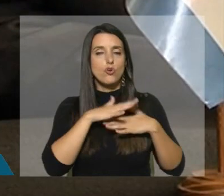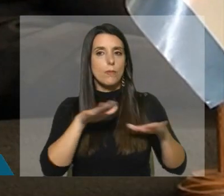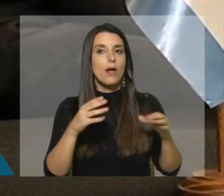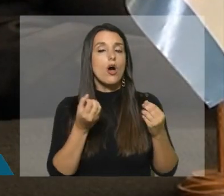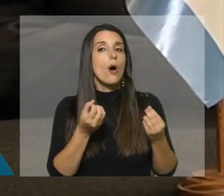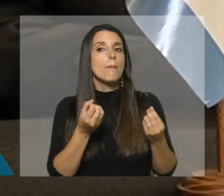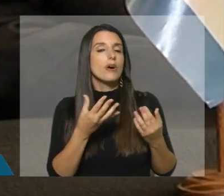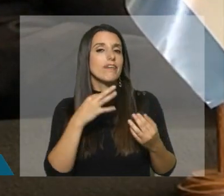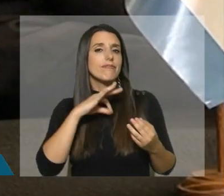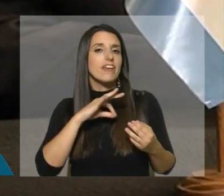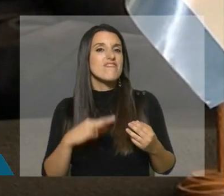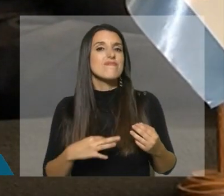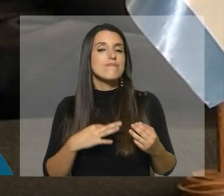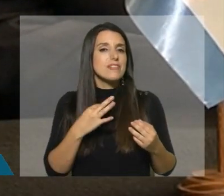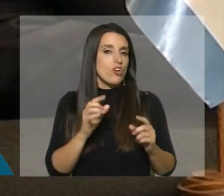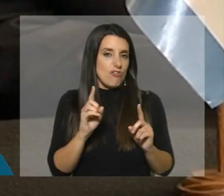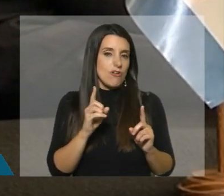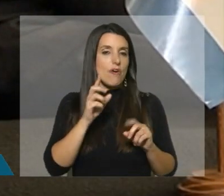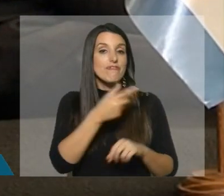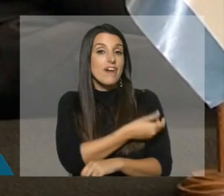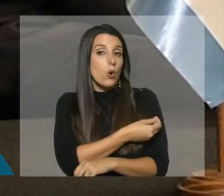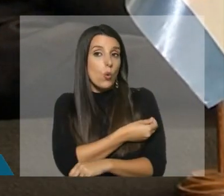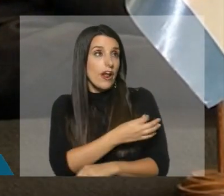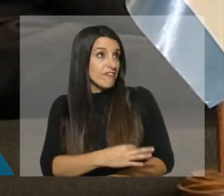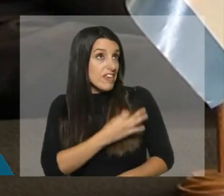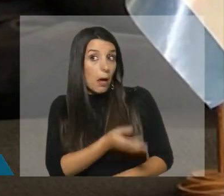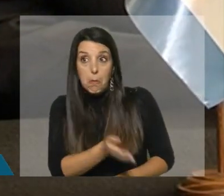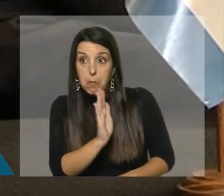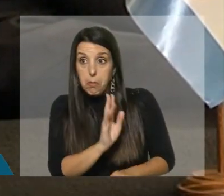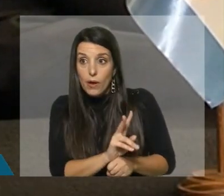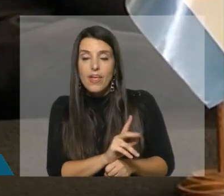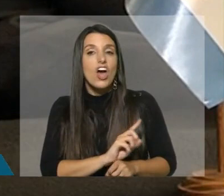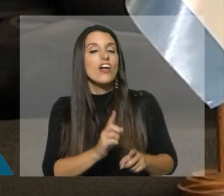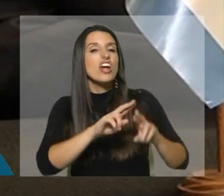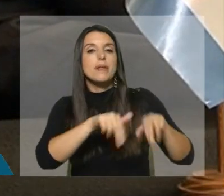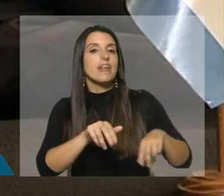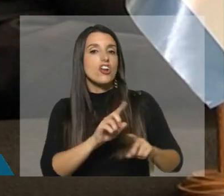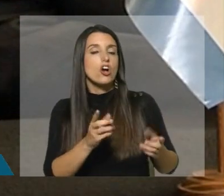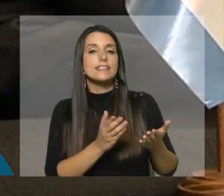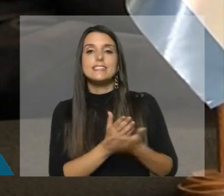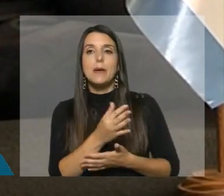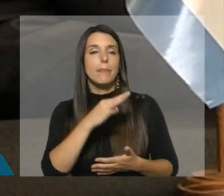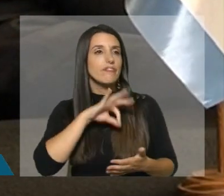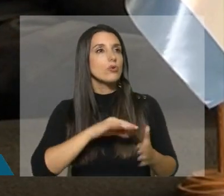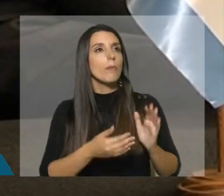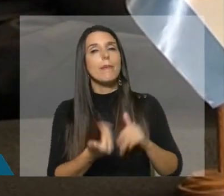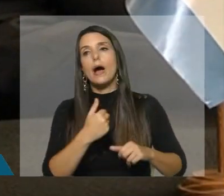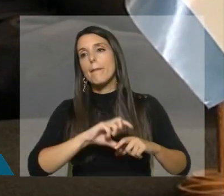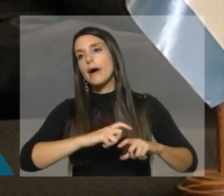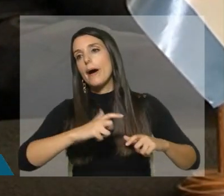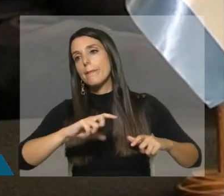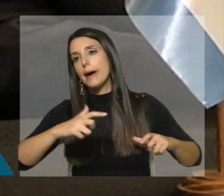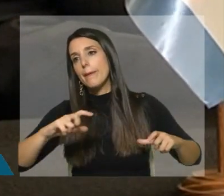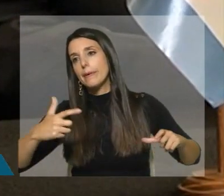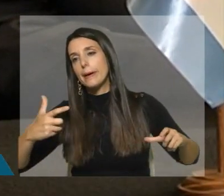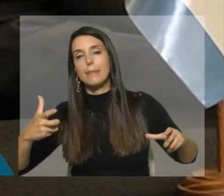natural no dura por vida y porque la vacuna tampoco dura de por vida. Entonces no se va a eliminar. Siempre va a haber aumento de casos estacionales. Se ha